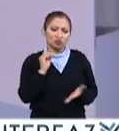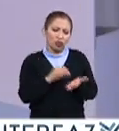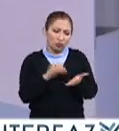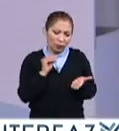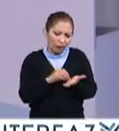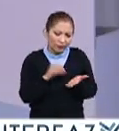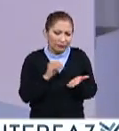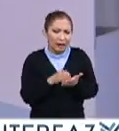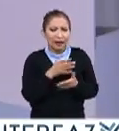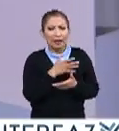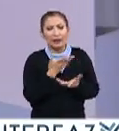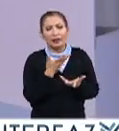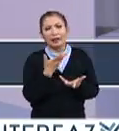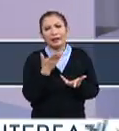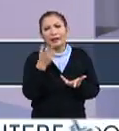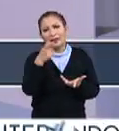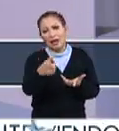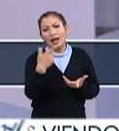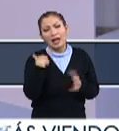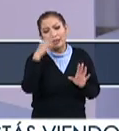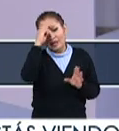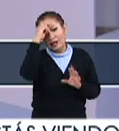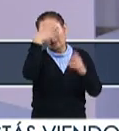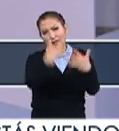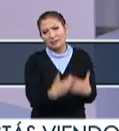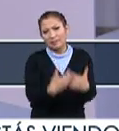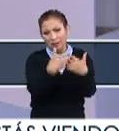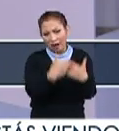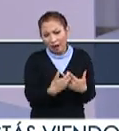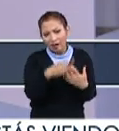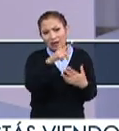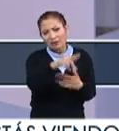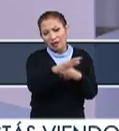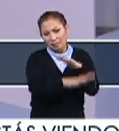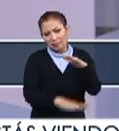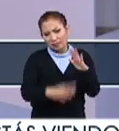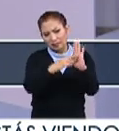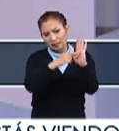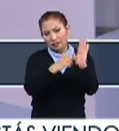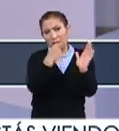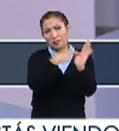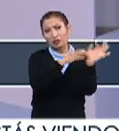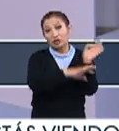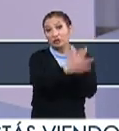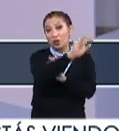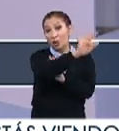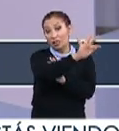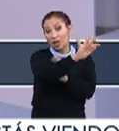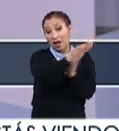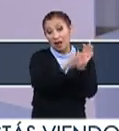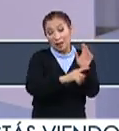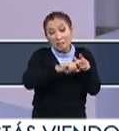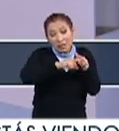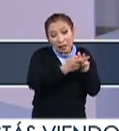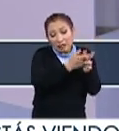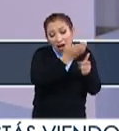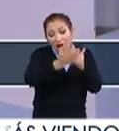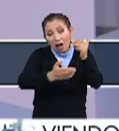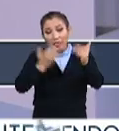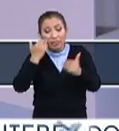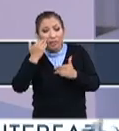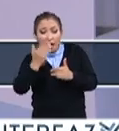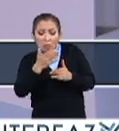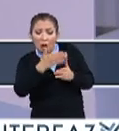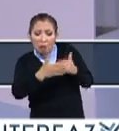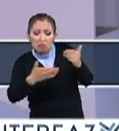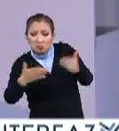todavía. Sin embargo, la inteligencia artificial, digamos que los fundamentos fueron desde los años 50, ¿no? Claro. Y ya tiene tiempo